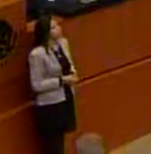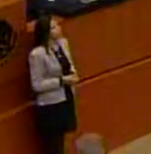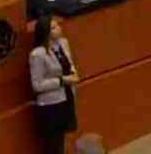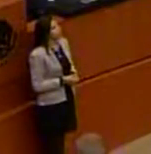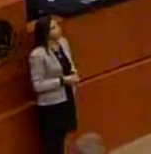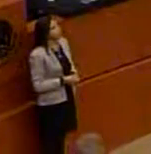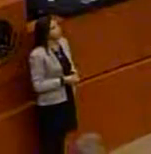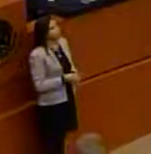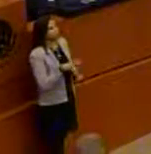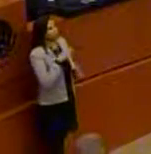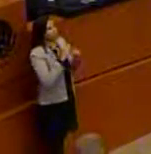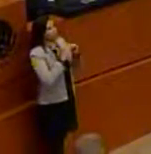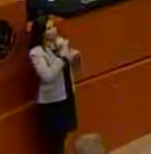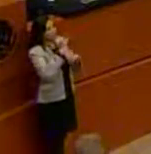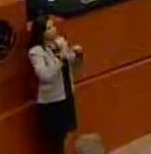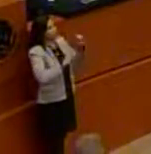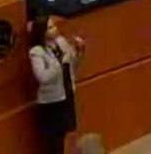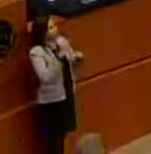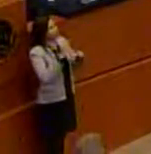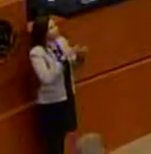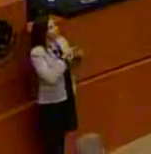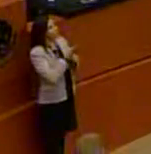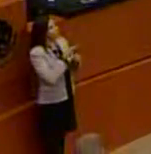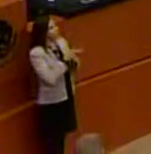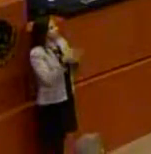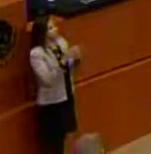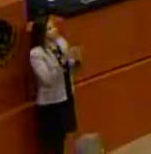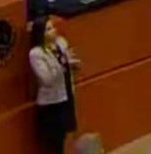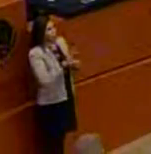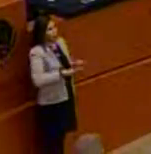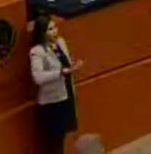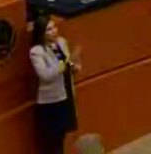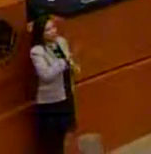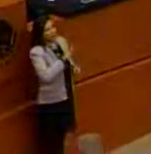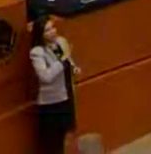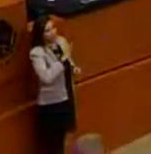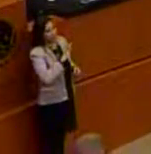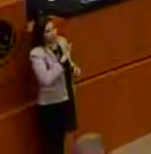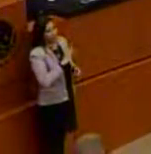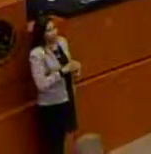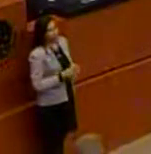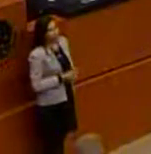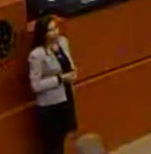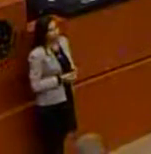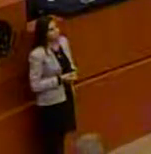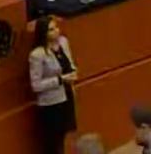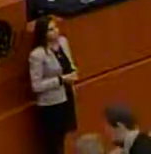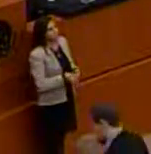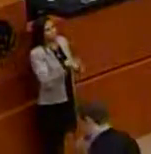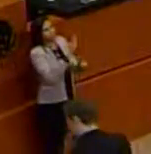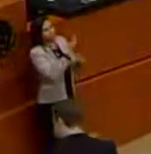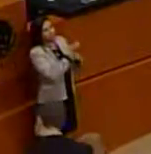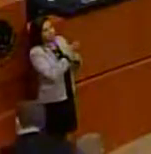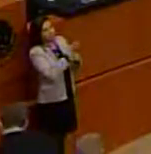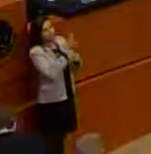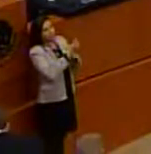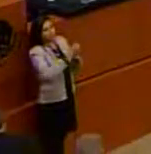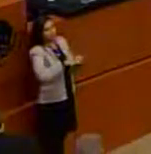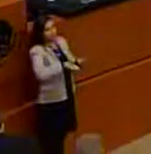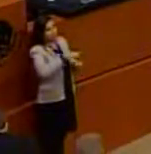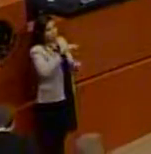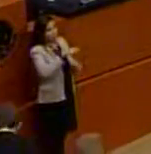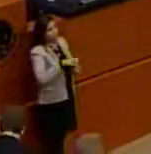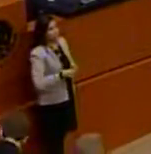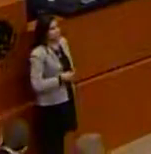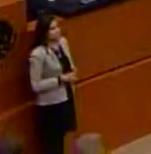con una alta proporción de la población en la tercera y cuarta